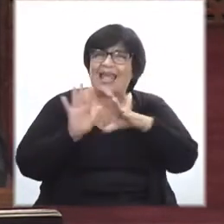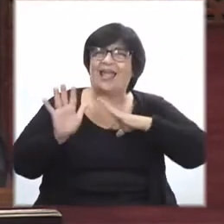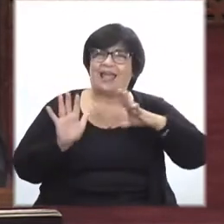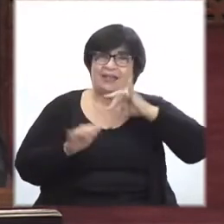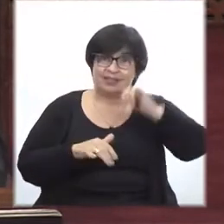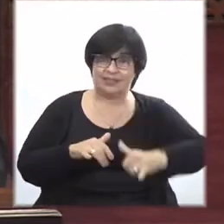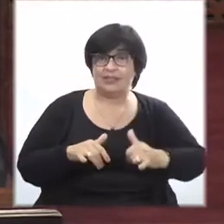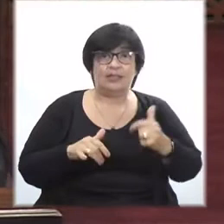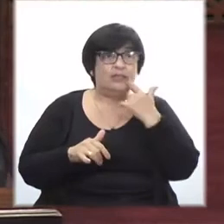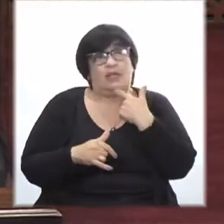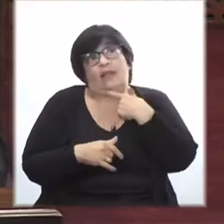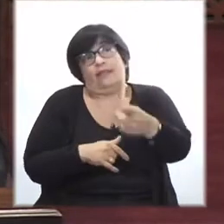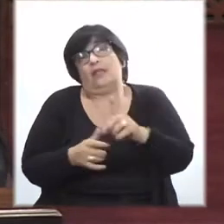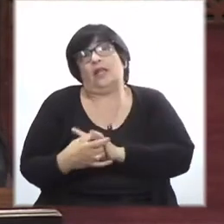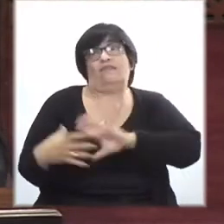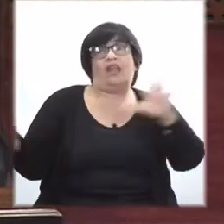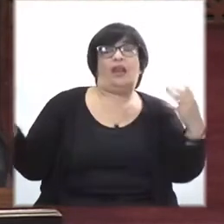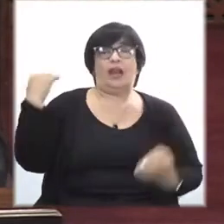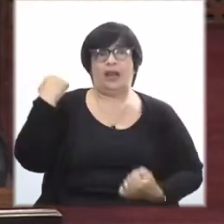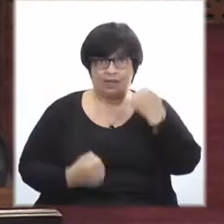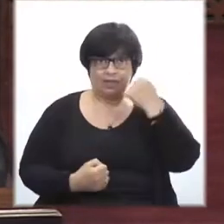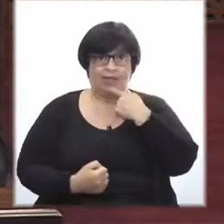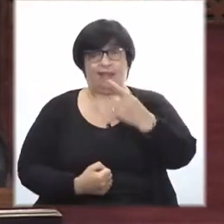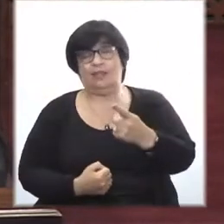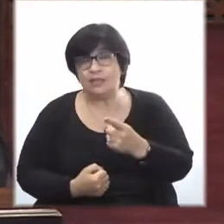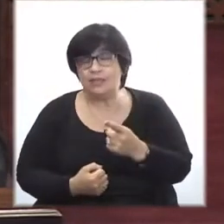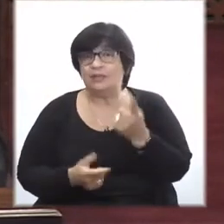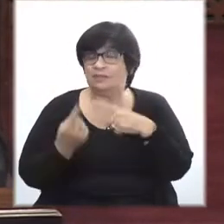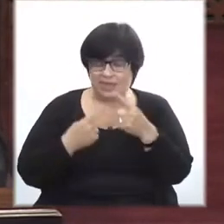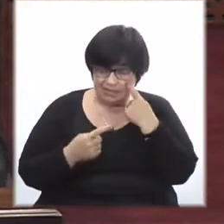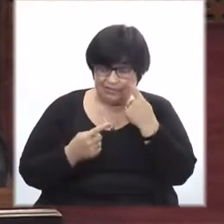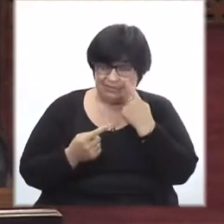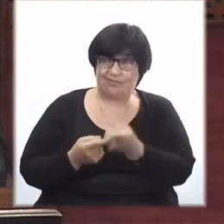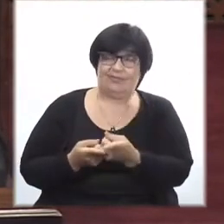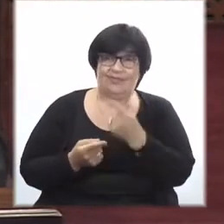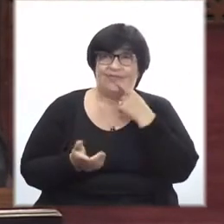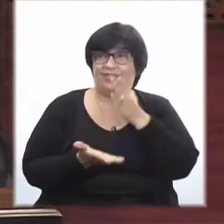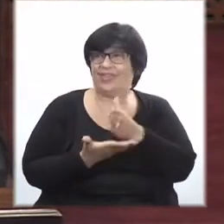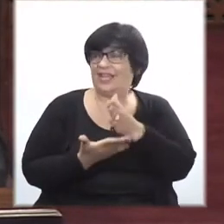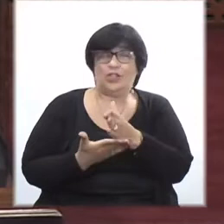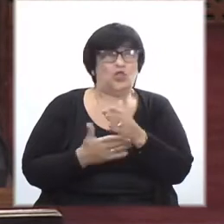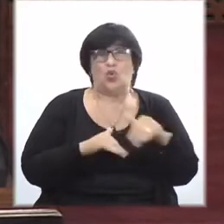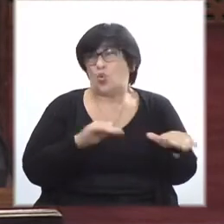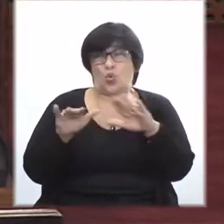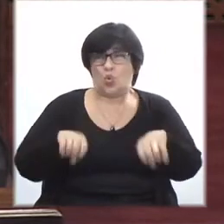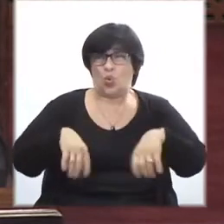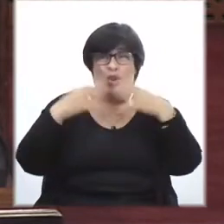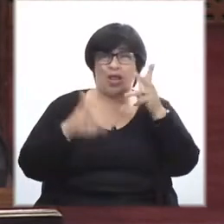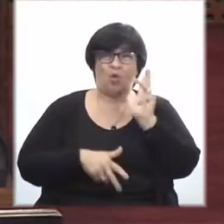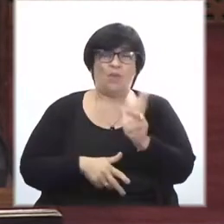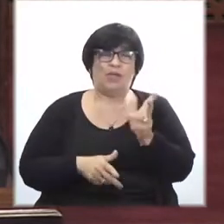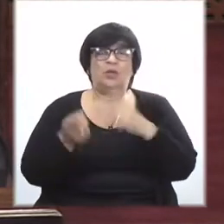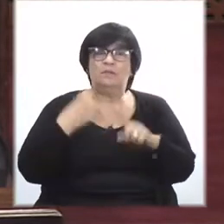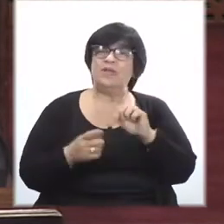vigentes. Se proclama la libertad económica en dichas observaciones como un derecho fundamental de todo ser humano. Sin embargo, la historia de